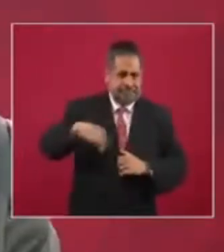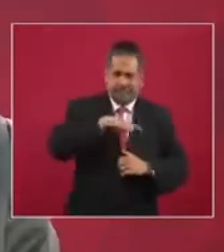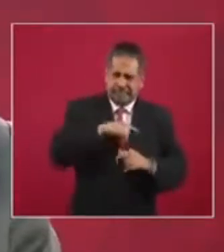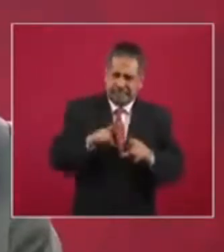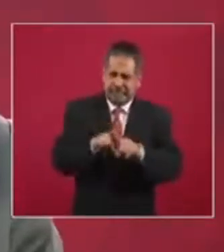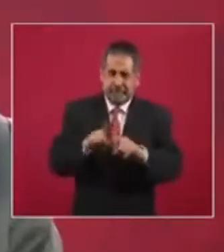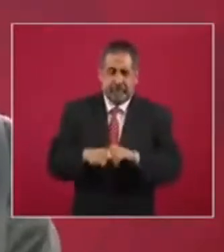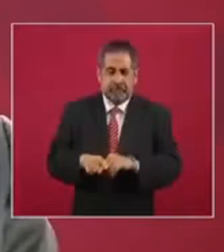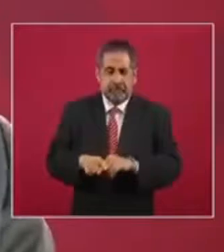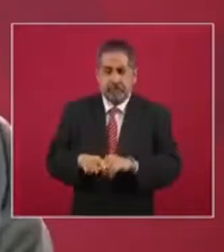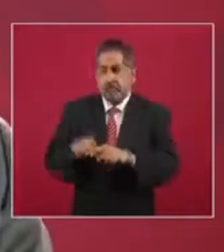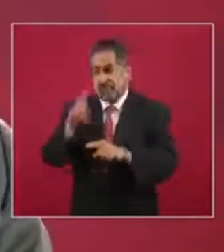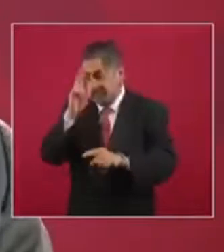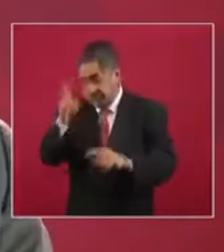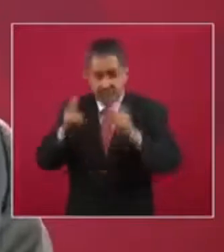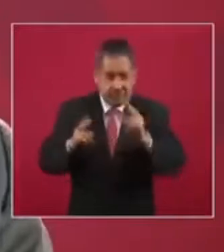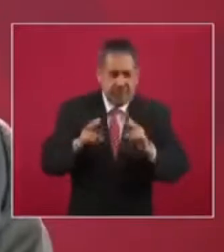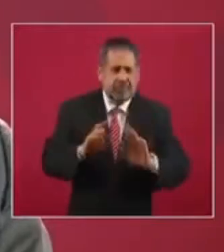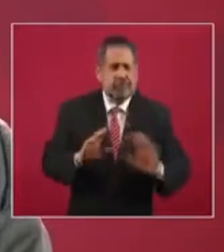Prohibido prohibir.